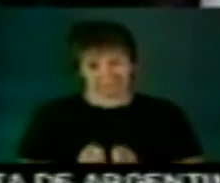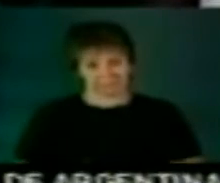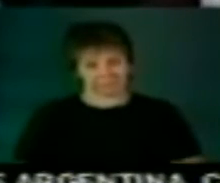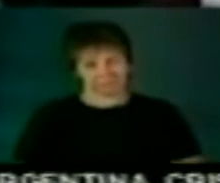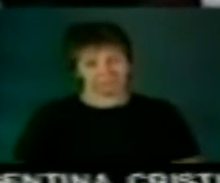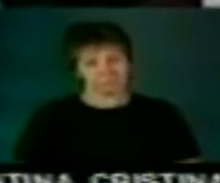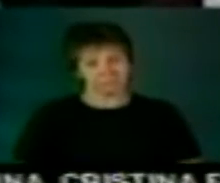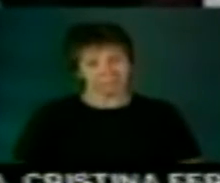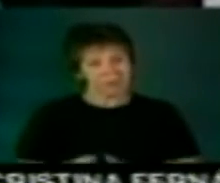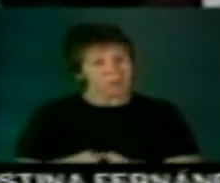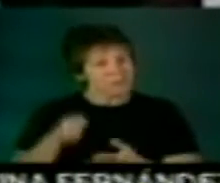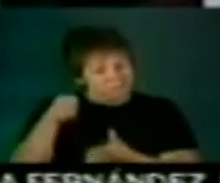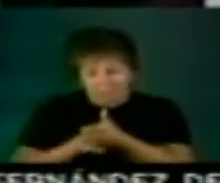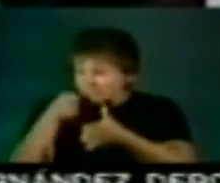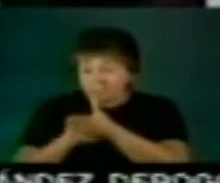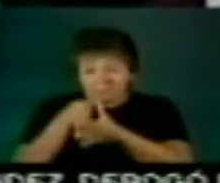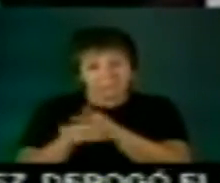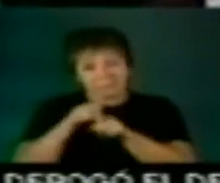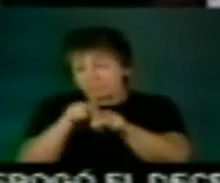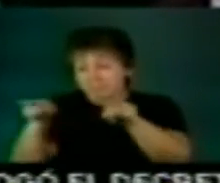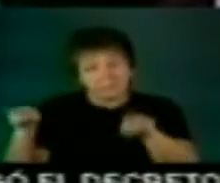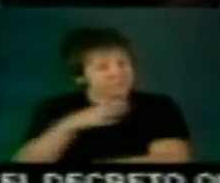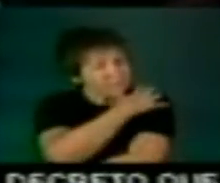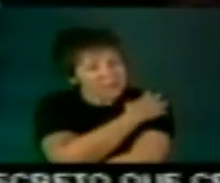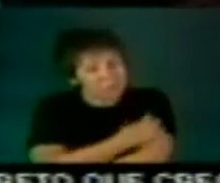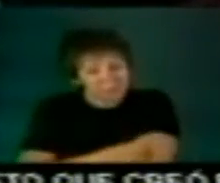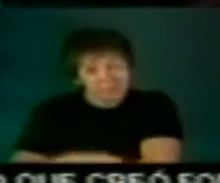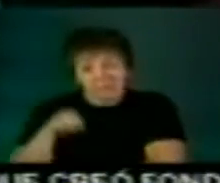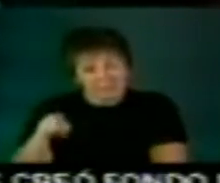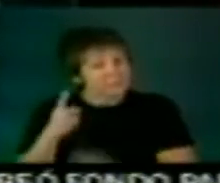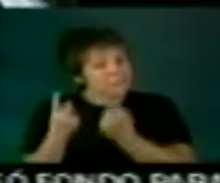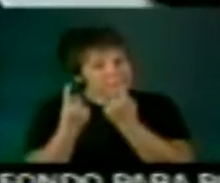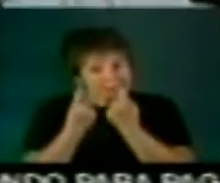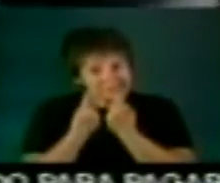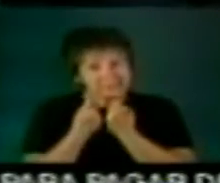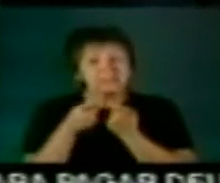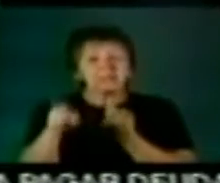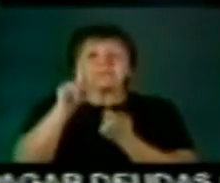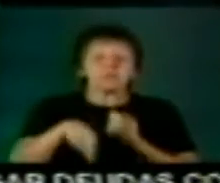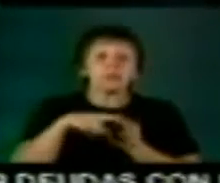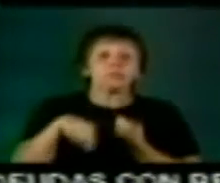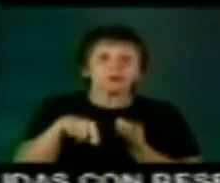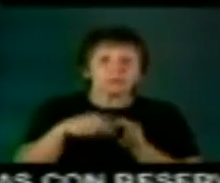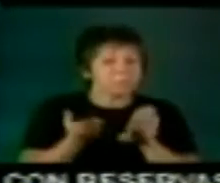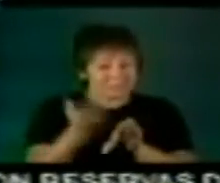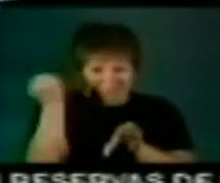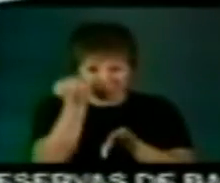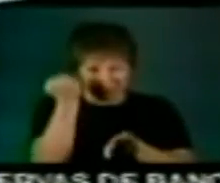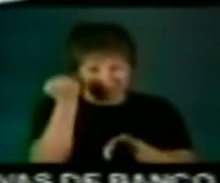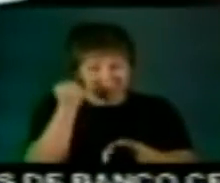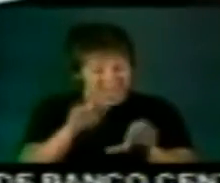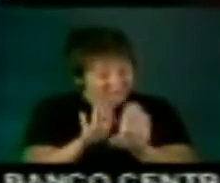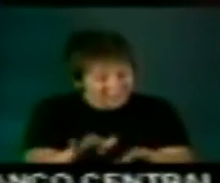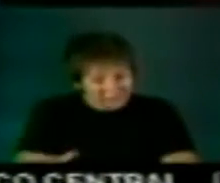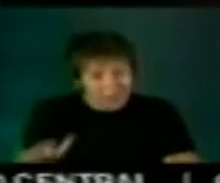El combate a la pobreza dura tiene mucho de acción formativa en la niñez, también en la